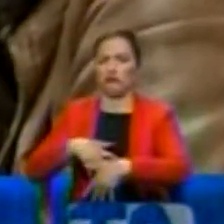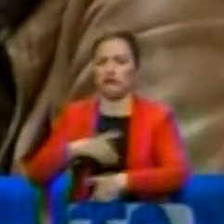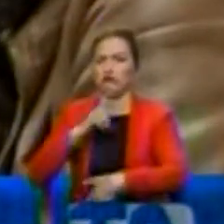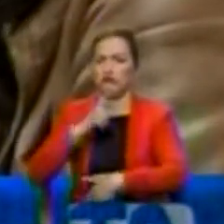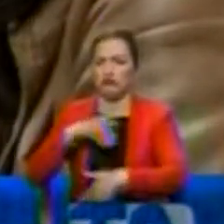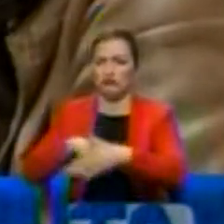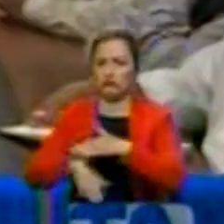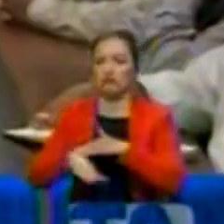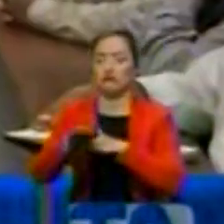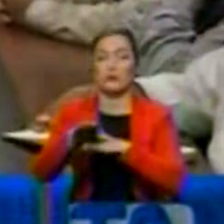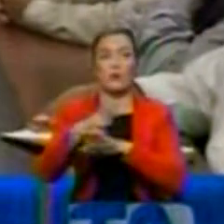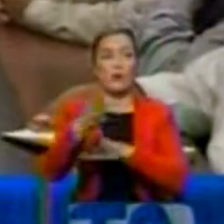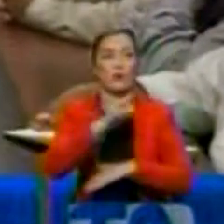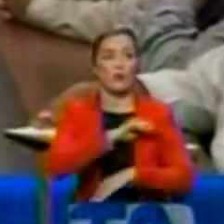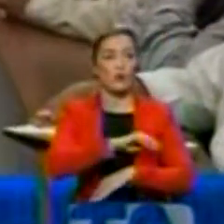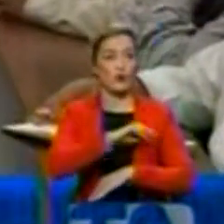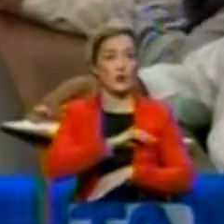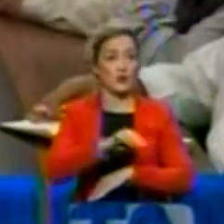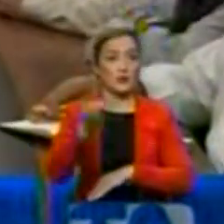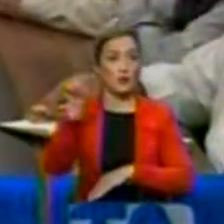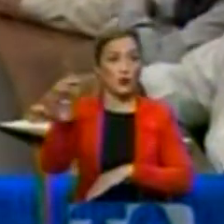puerta cerrada.